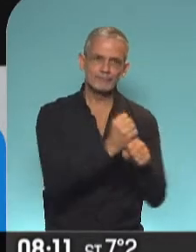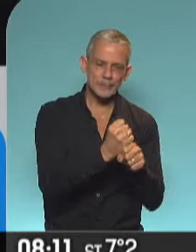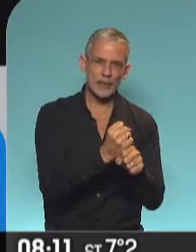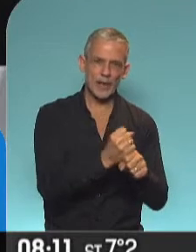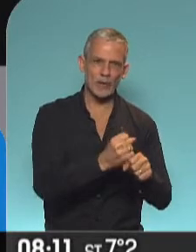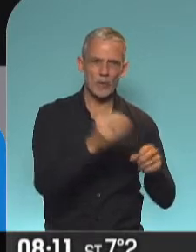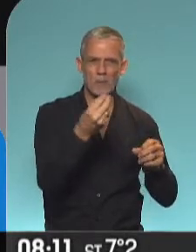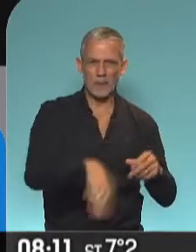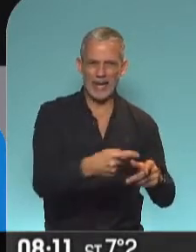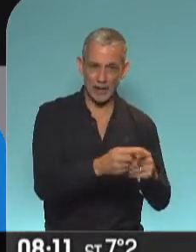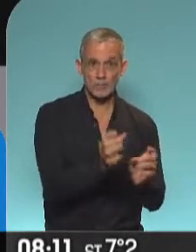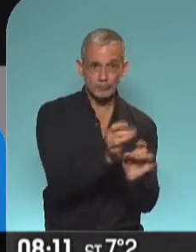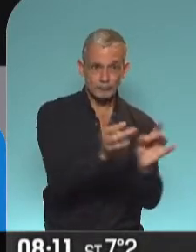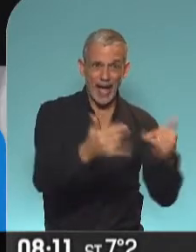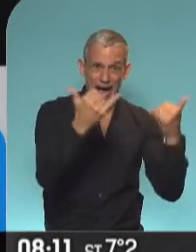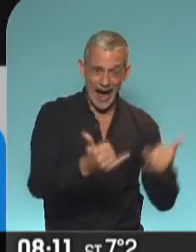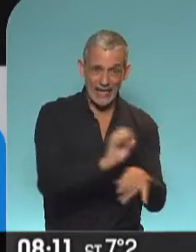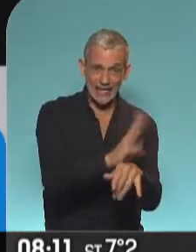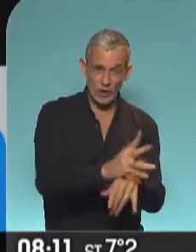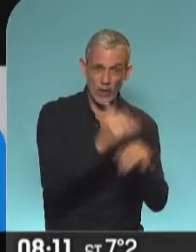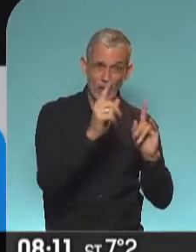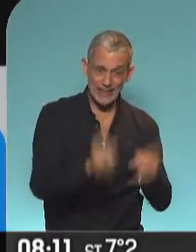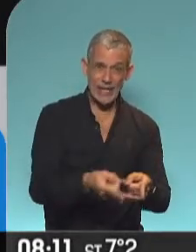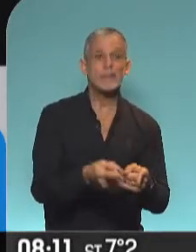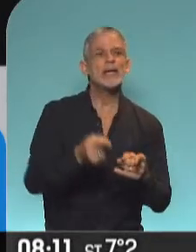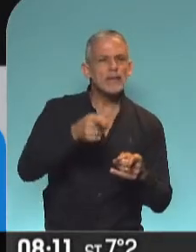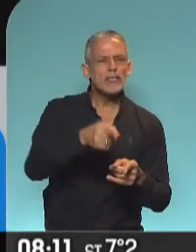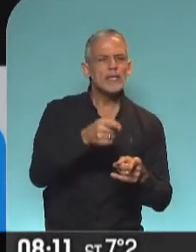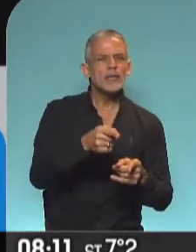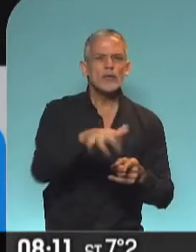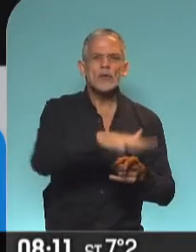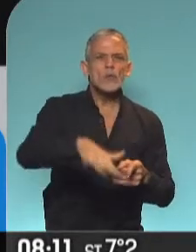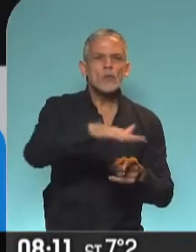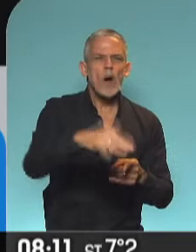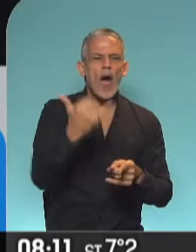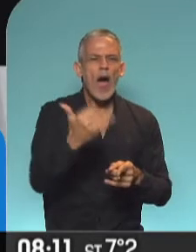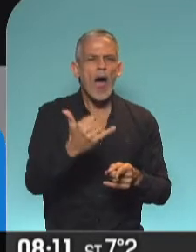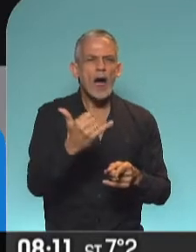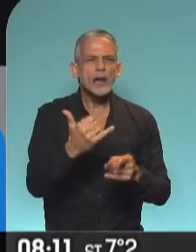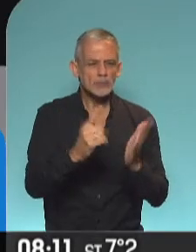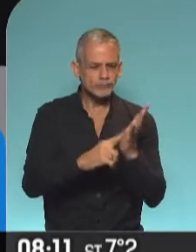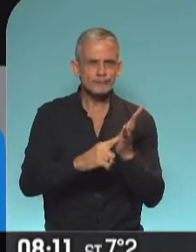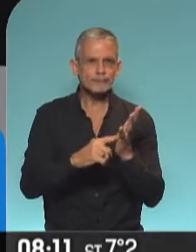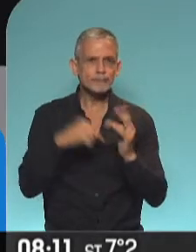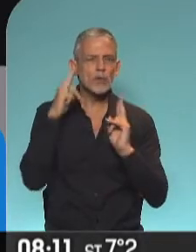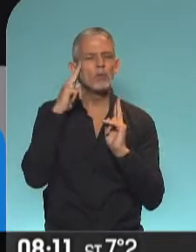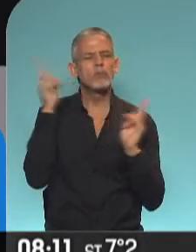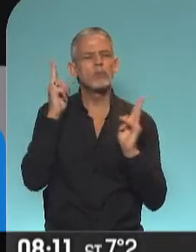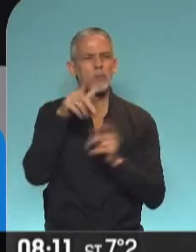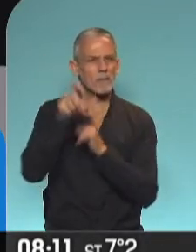incidencia en la posibilidad de contagio, sino sobre todo que juegan también un papel en la relajación general